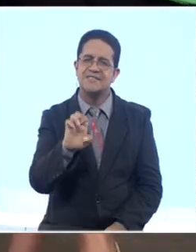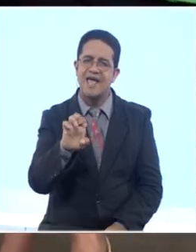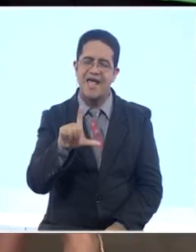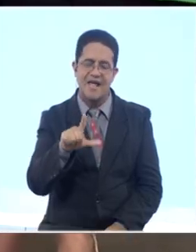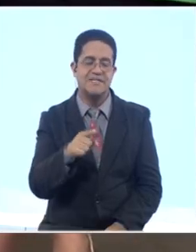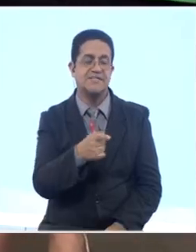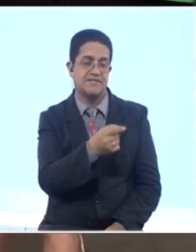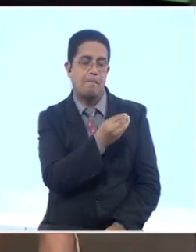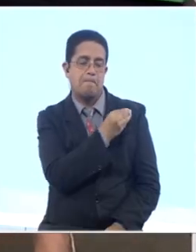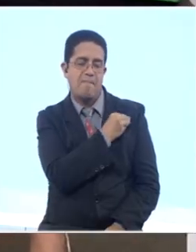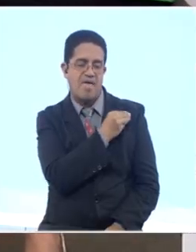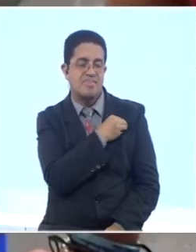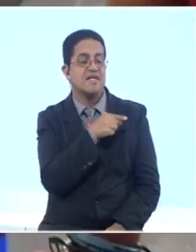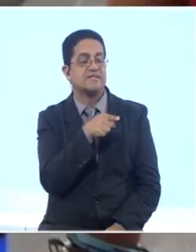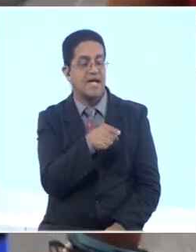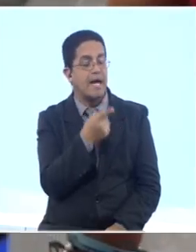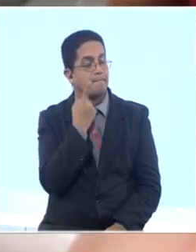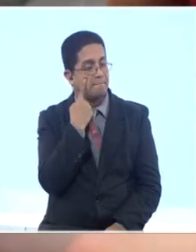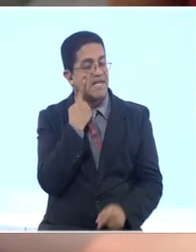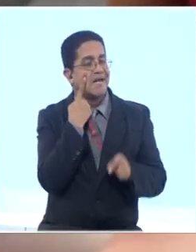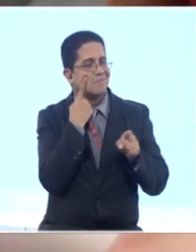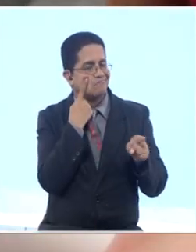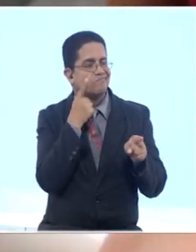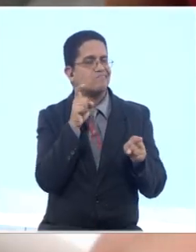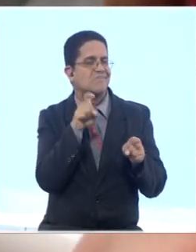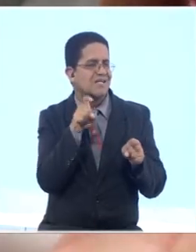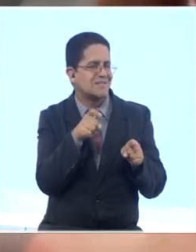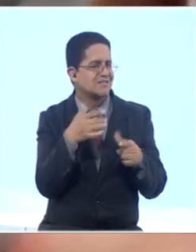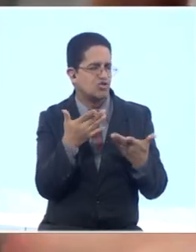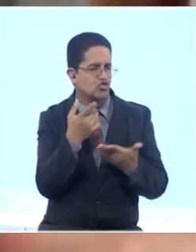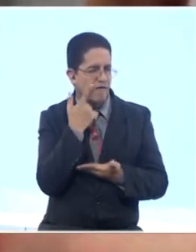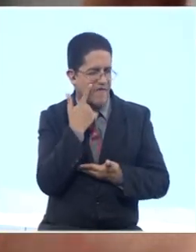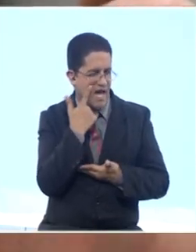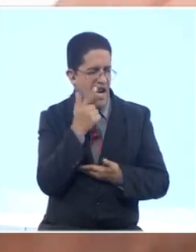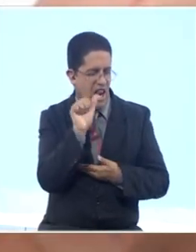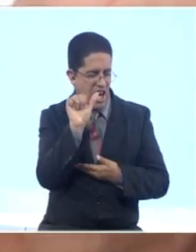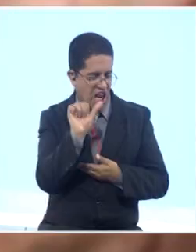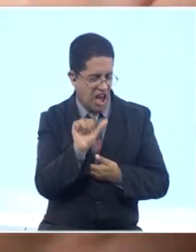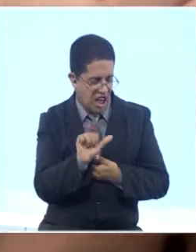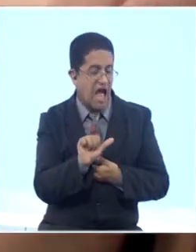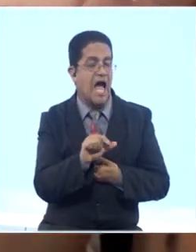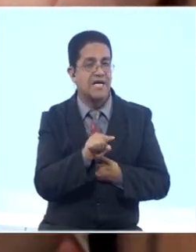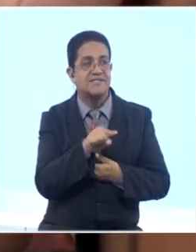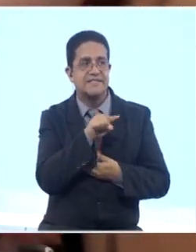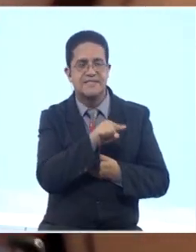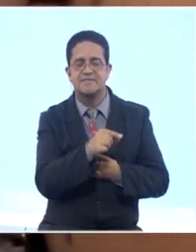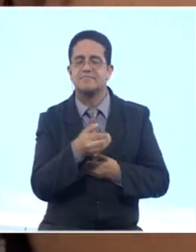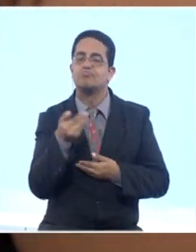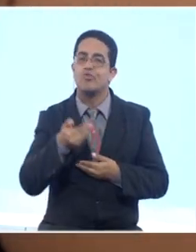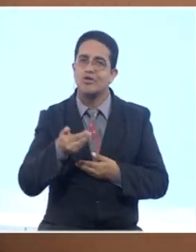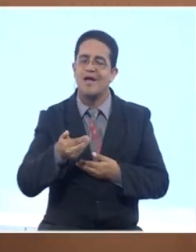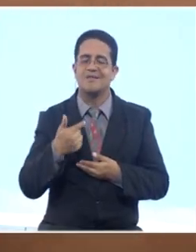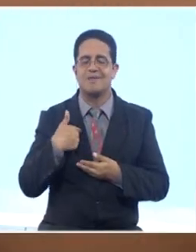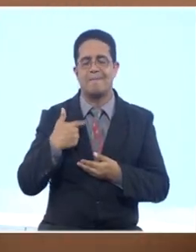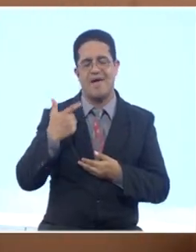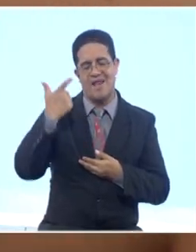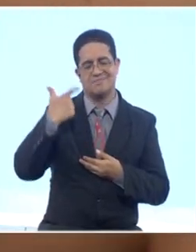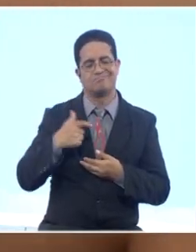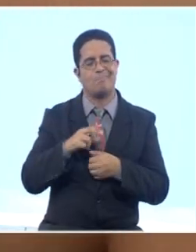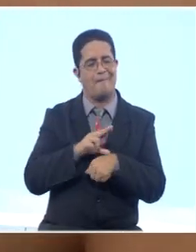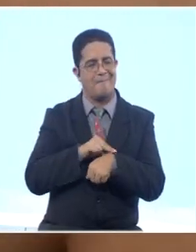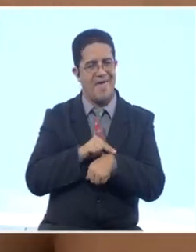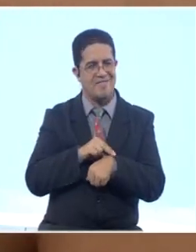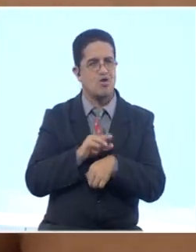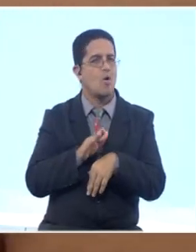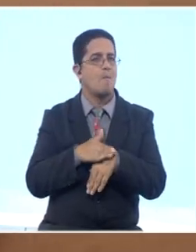dice exactamente qué es lo que necesita ver del paciente. Eso es valiosísimo para el médico radiólogo, porque